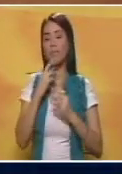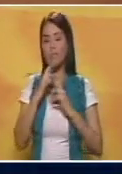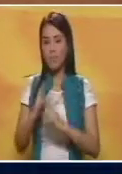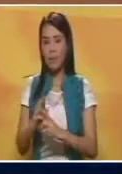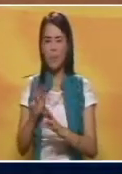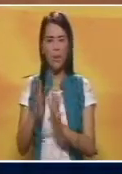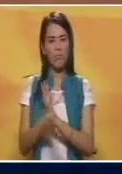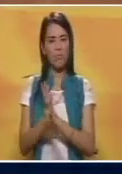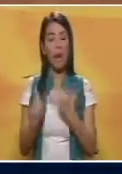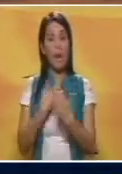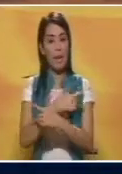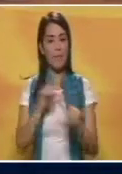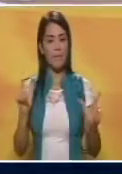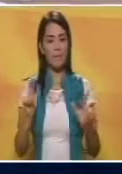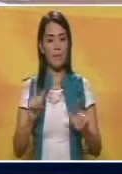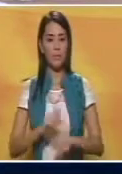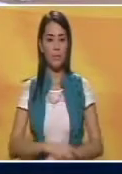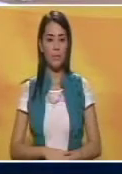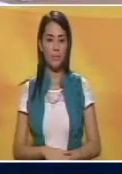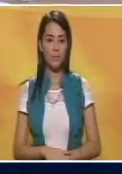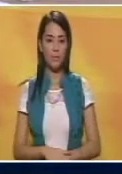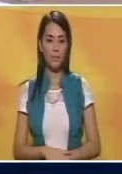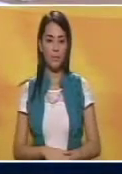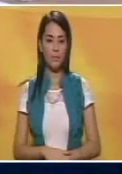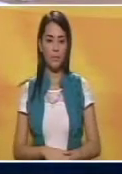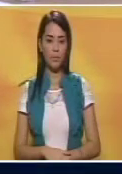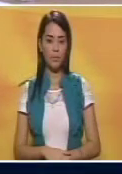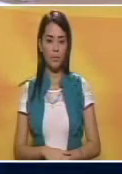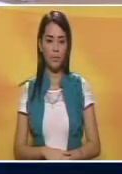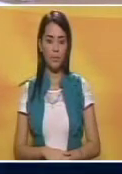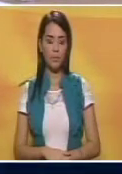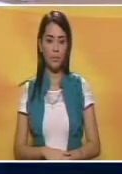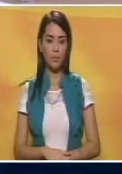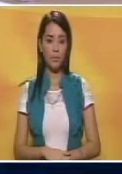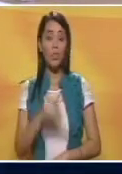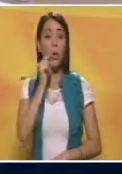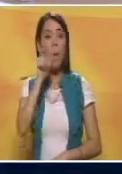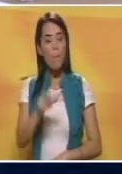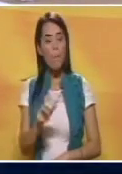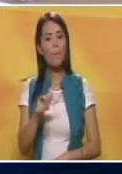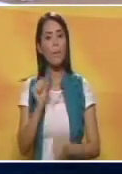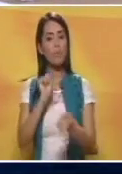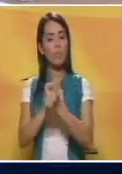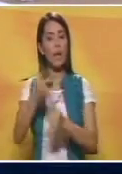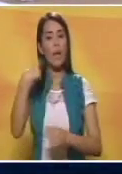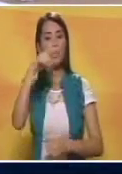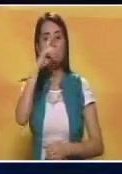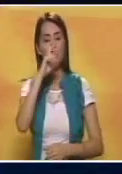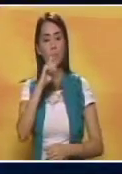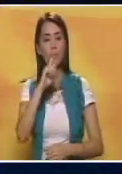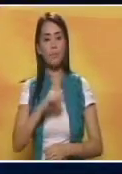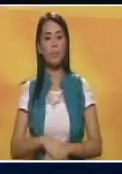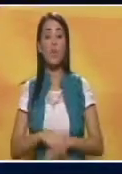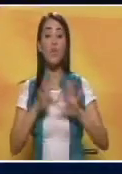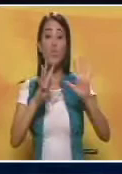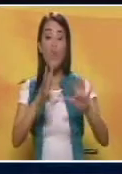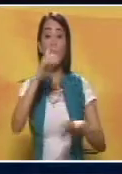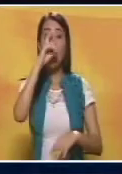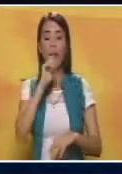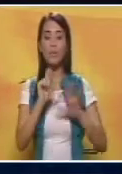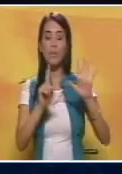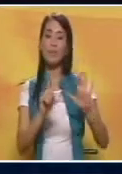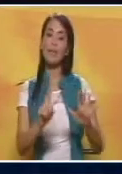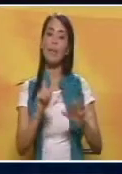libertad hasta agotar todas las apelaciones en las distintas instancias judiciales lula fue condenado el año pasado a nueve años y seis